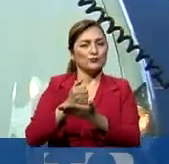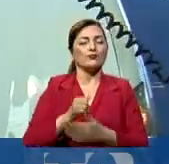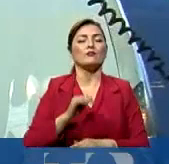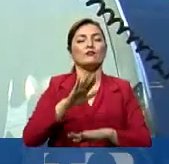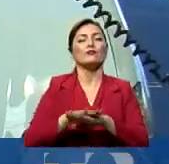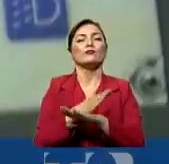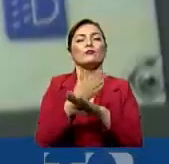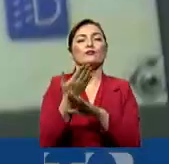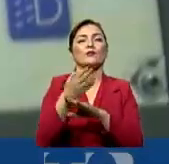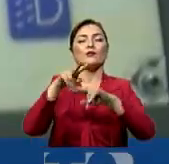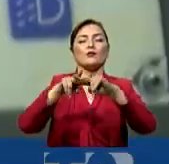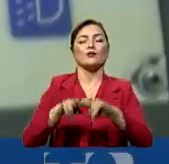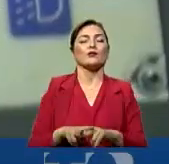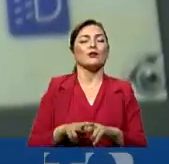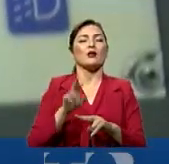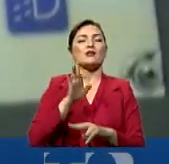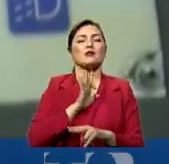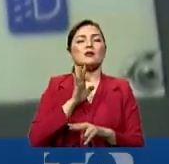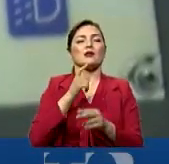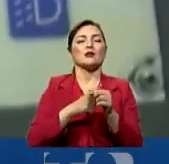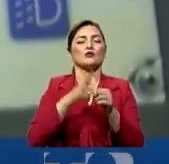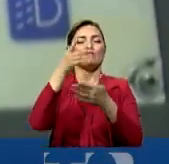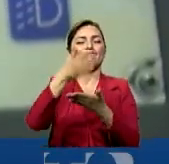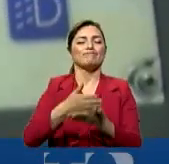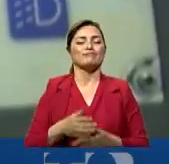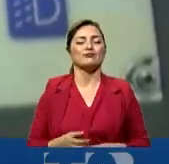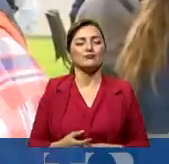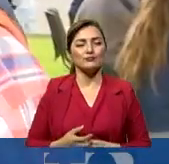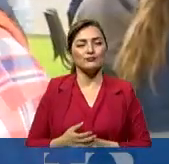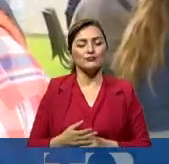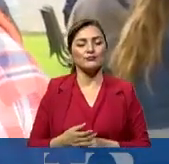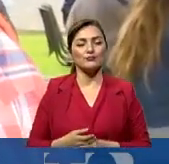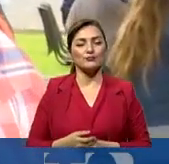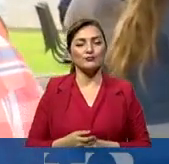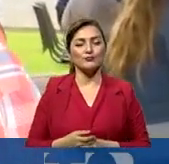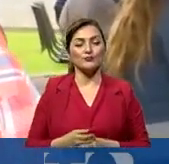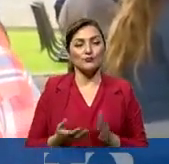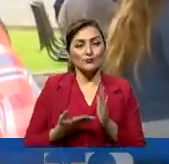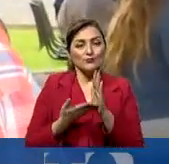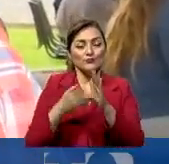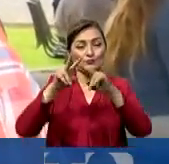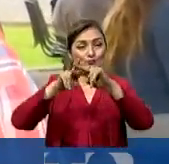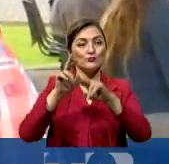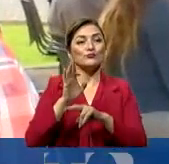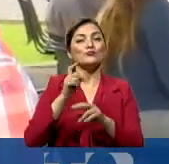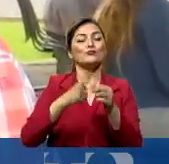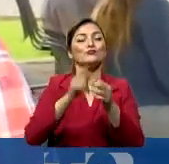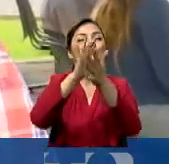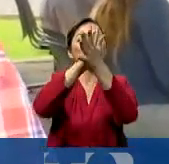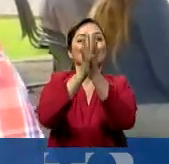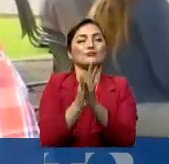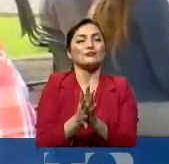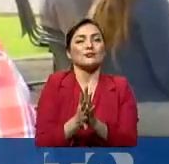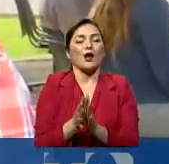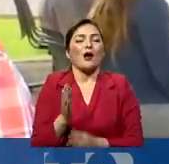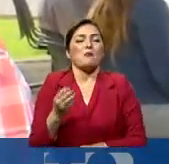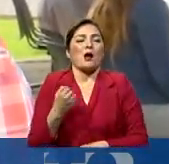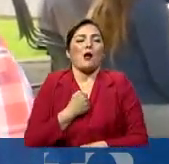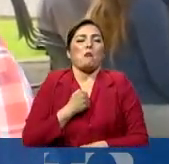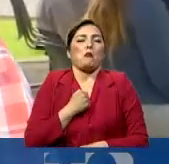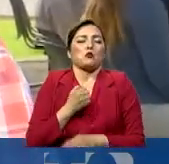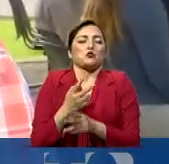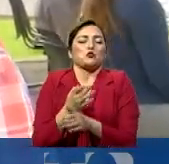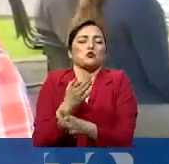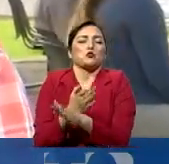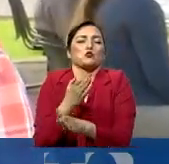debido a que la revisión vehicular está paralizada en la ciudad de Quito. Porque no es la revisión en Quito y ya me toca el dígito y